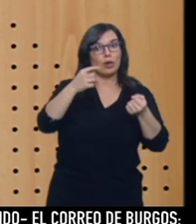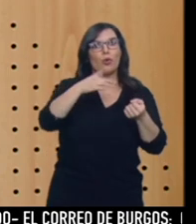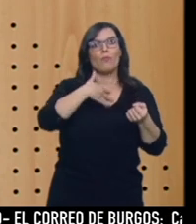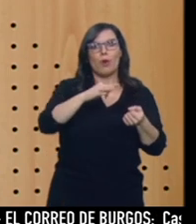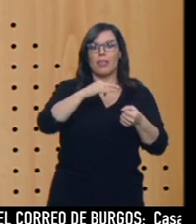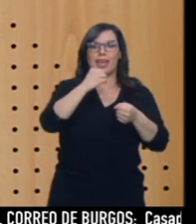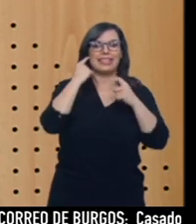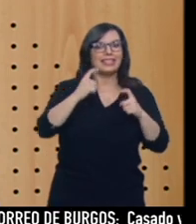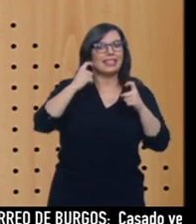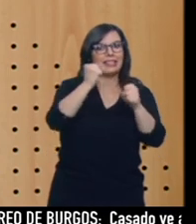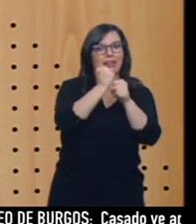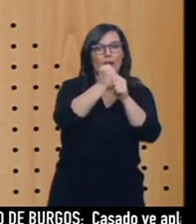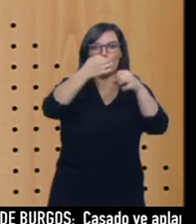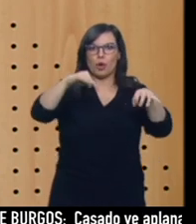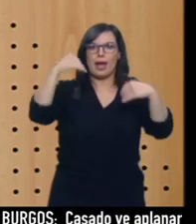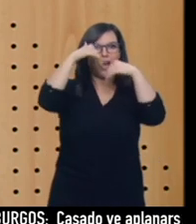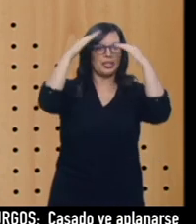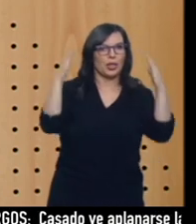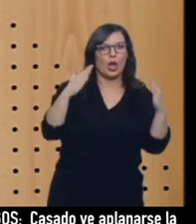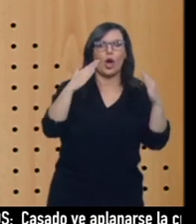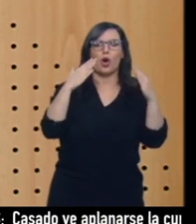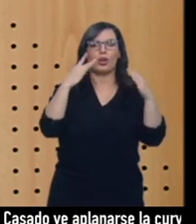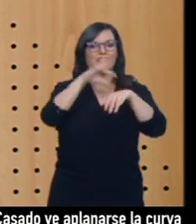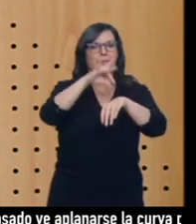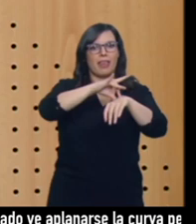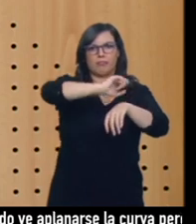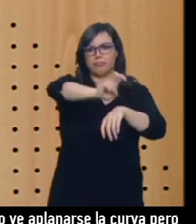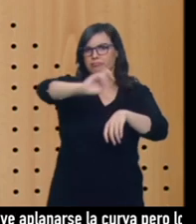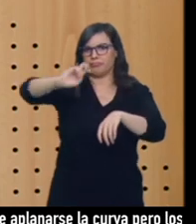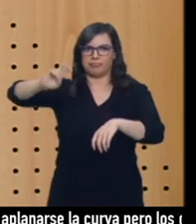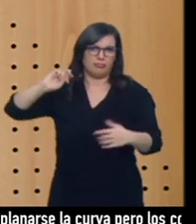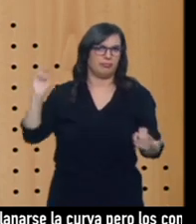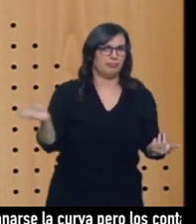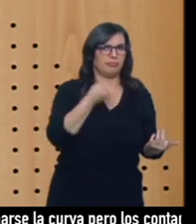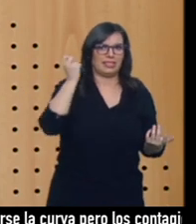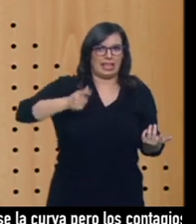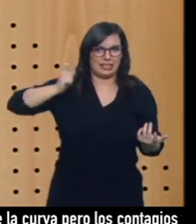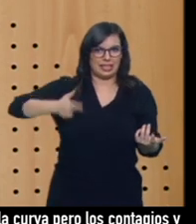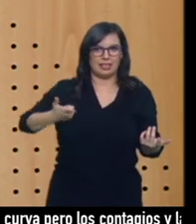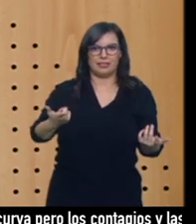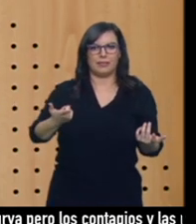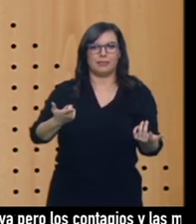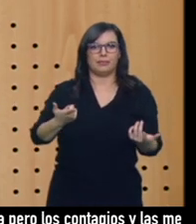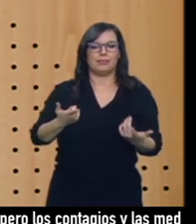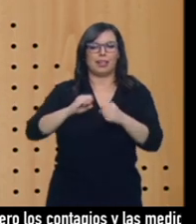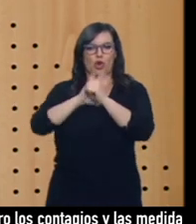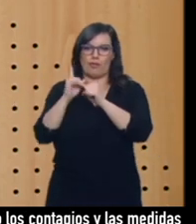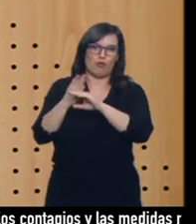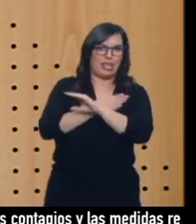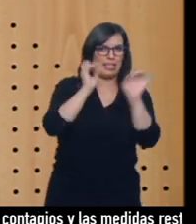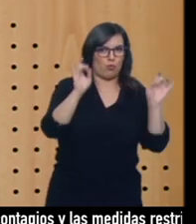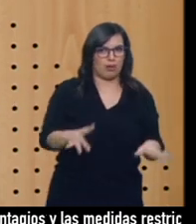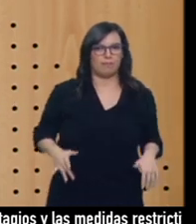ser su actividad ordinaria, que es la de atención de las enfermedades que veníamos conociendo con carácter habitual antes de la pandemia.